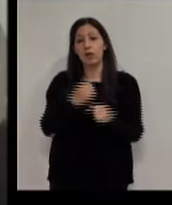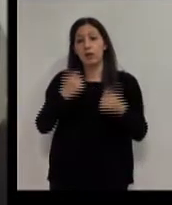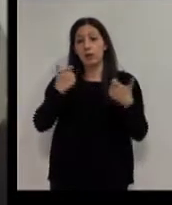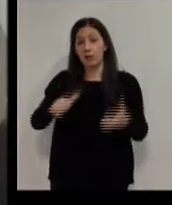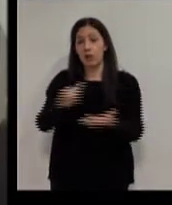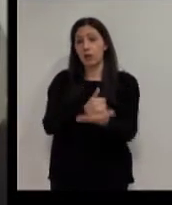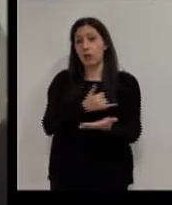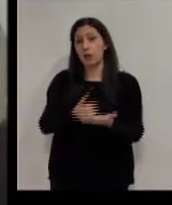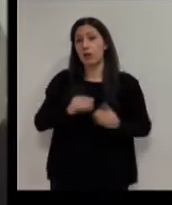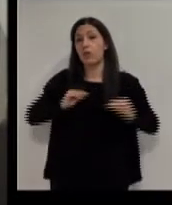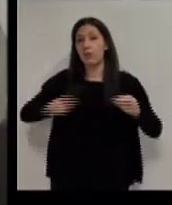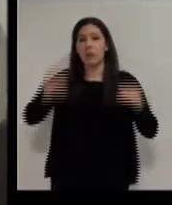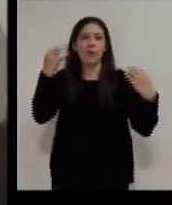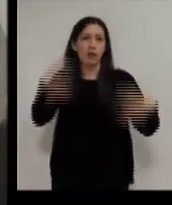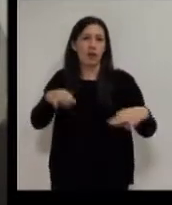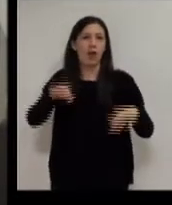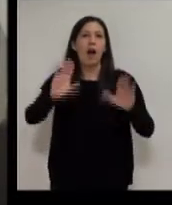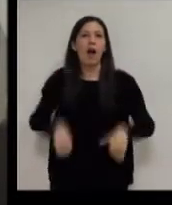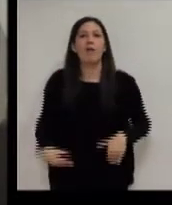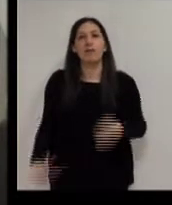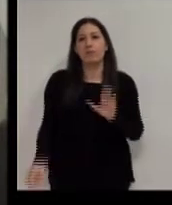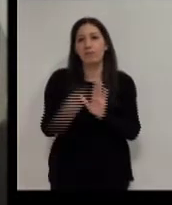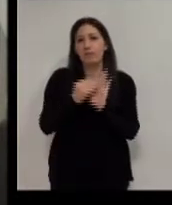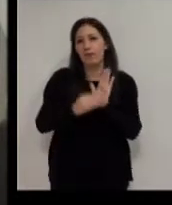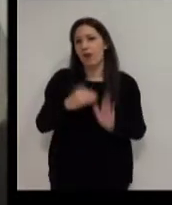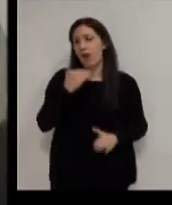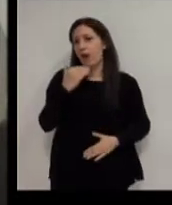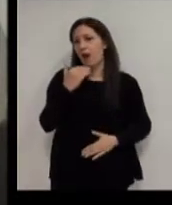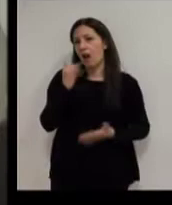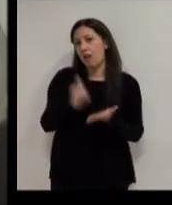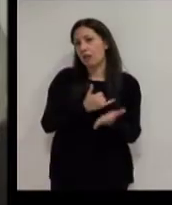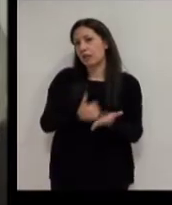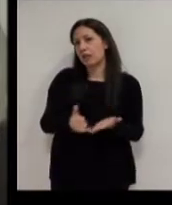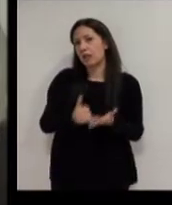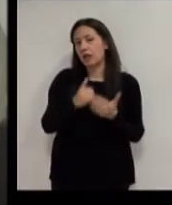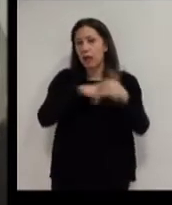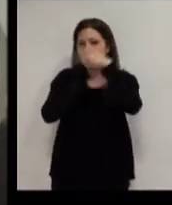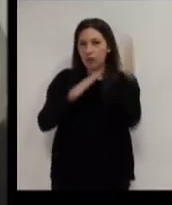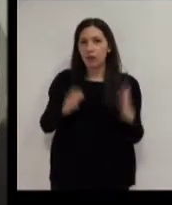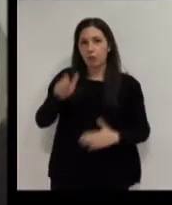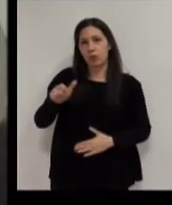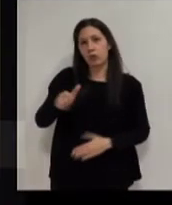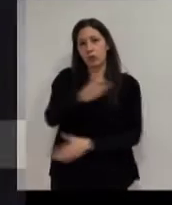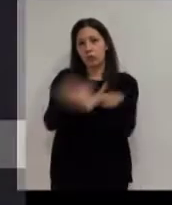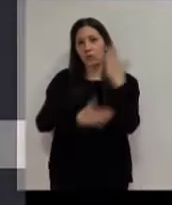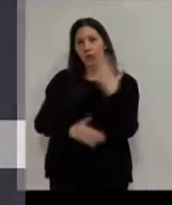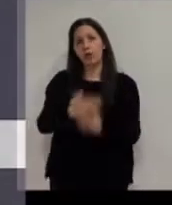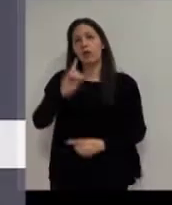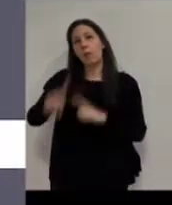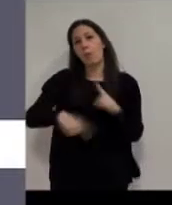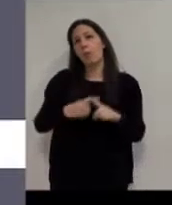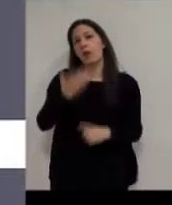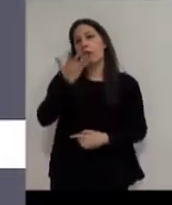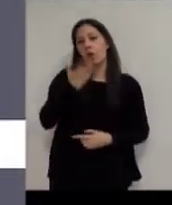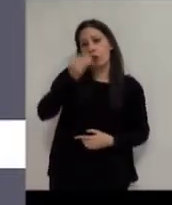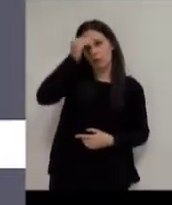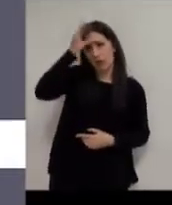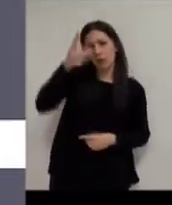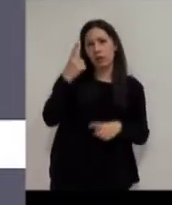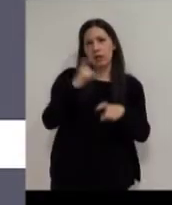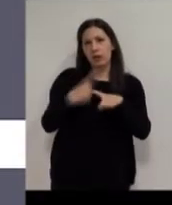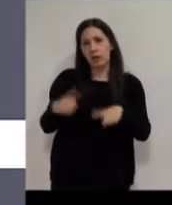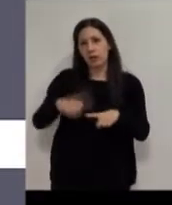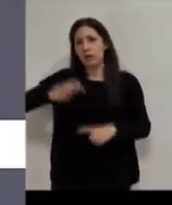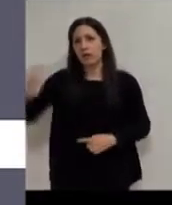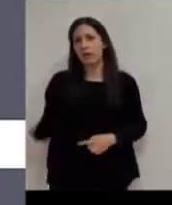formación ordinaria de la compañía hemos introducido módulos de atención al cliente con discapacidad y conocimiento de los distintos tipos de